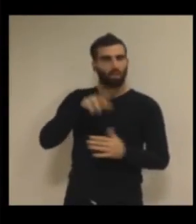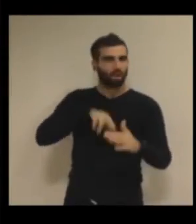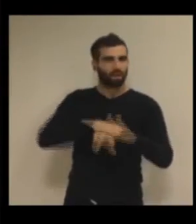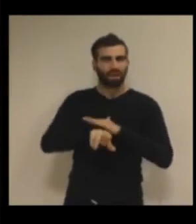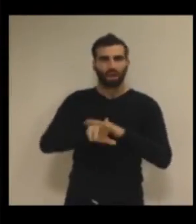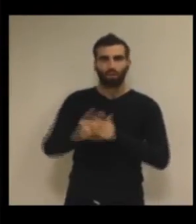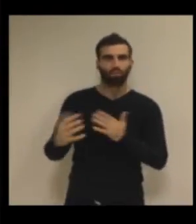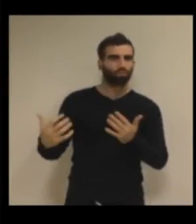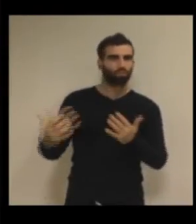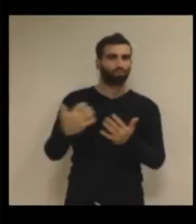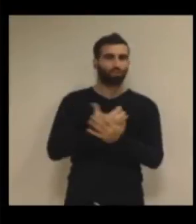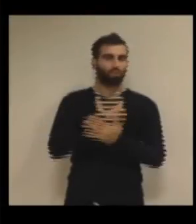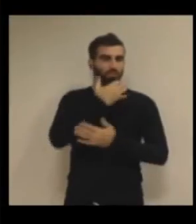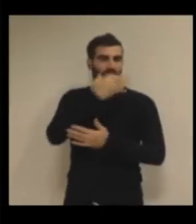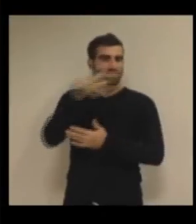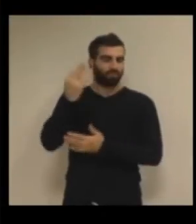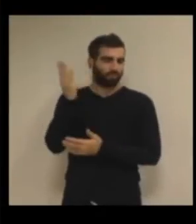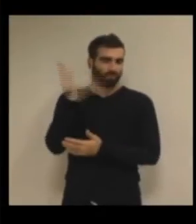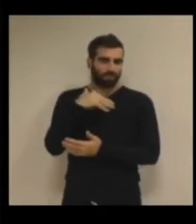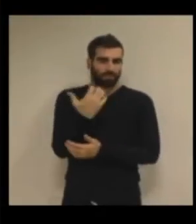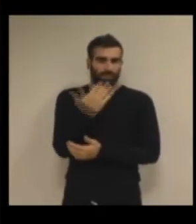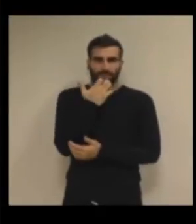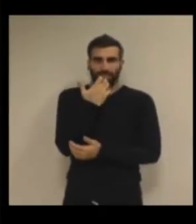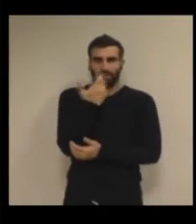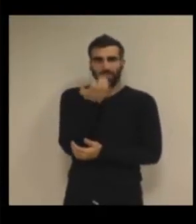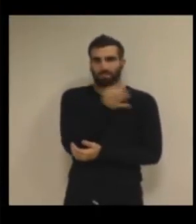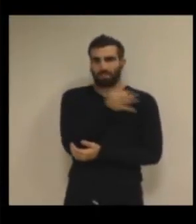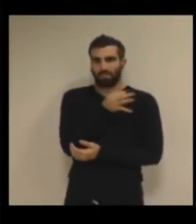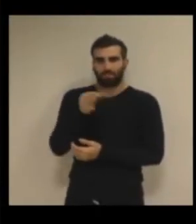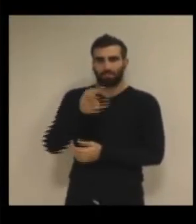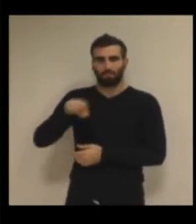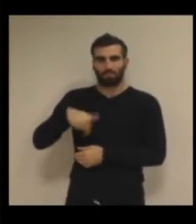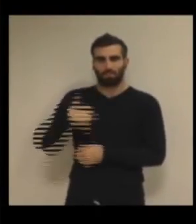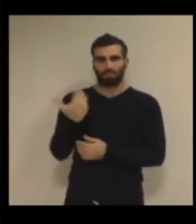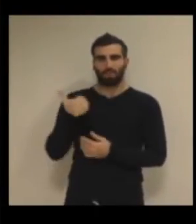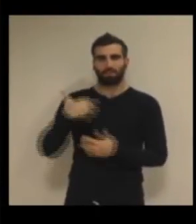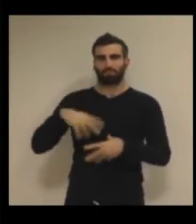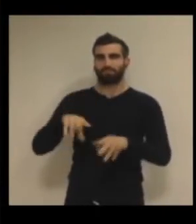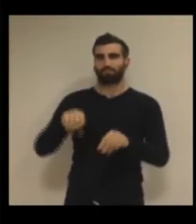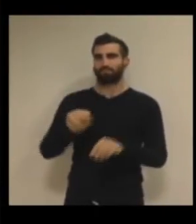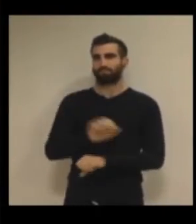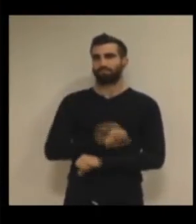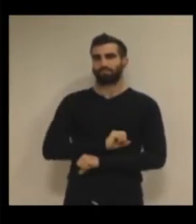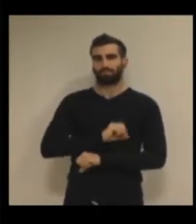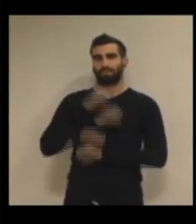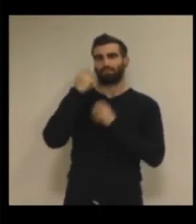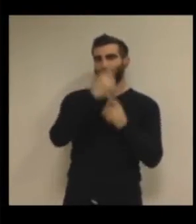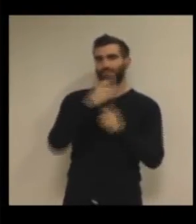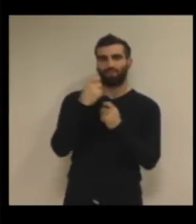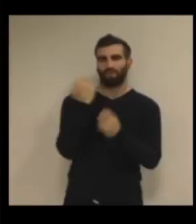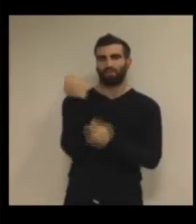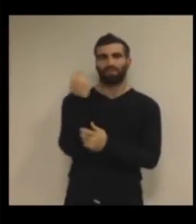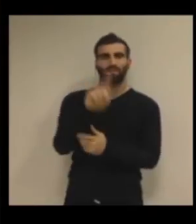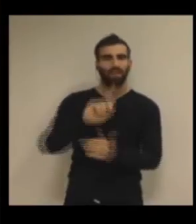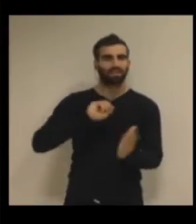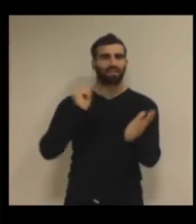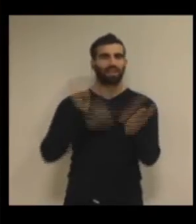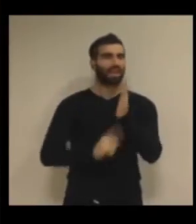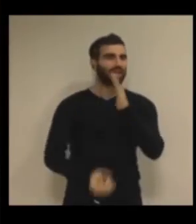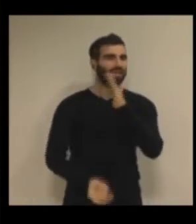son imperfectos, por supuesto. Si fueran perfectos, no tendríamos que seguir avanzando y luchando y peleando y sacando nuevas leyes,